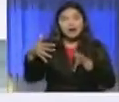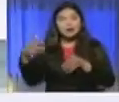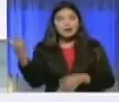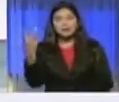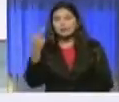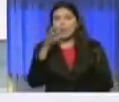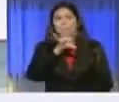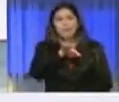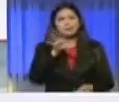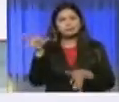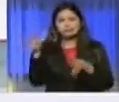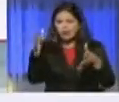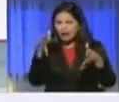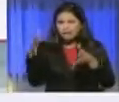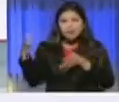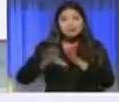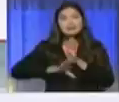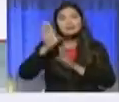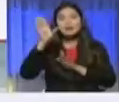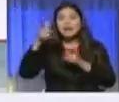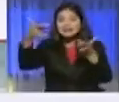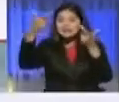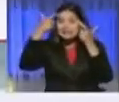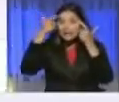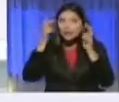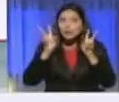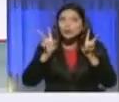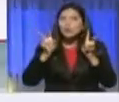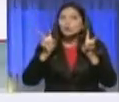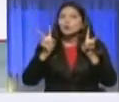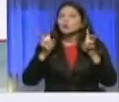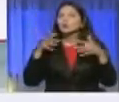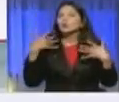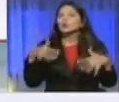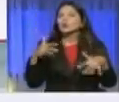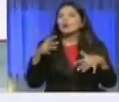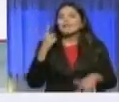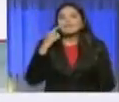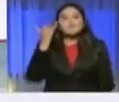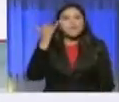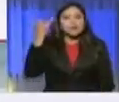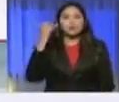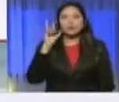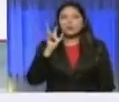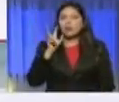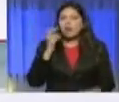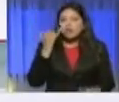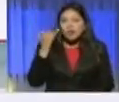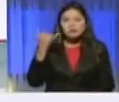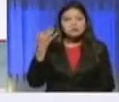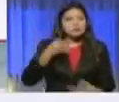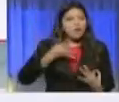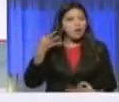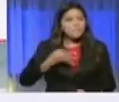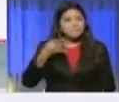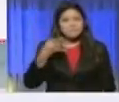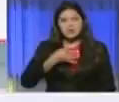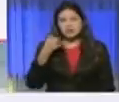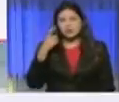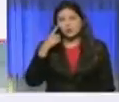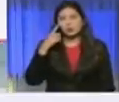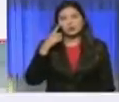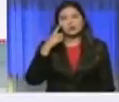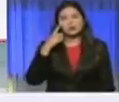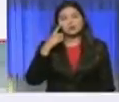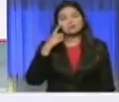general. Hugo Chávez fue un gran innovador, un gran creador, siempre